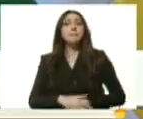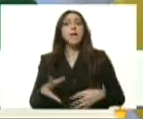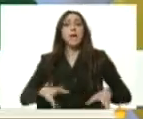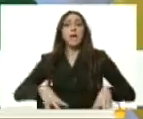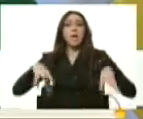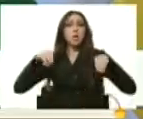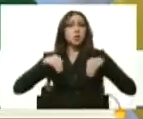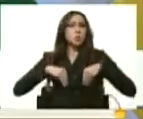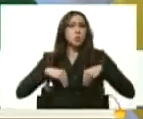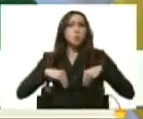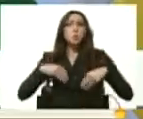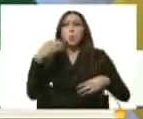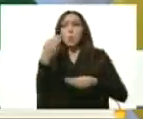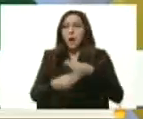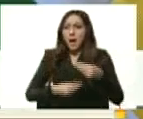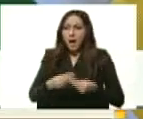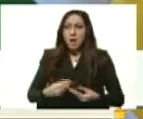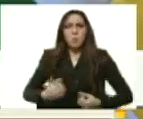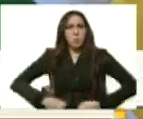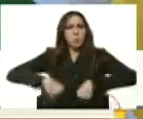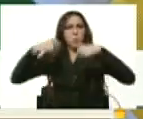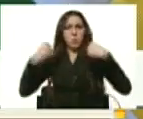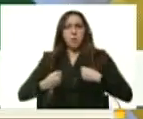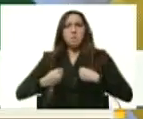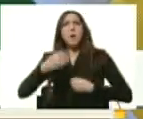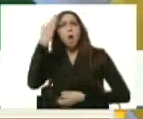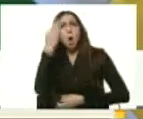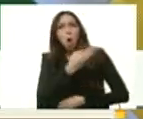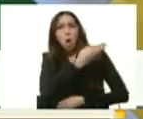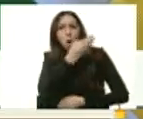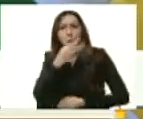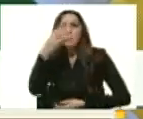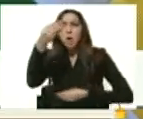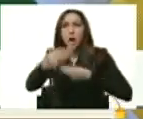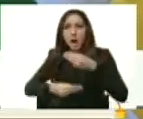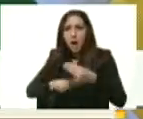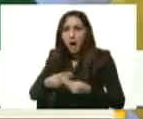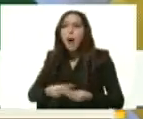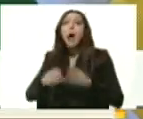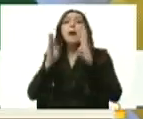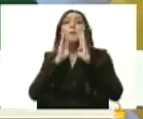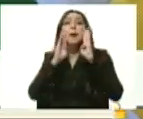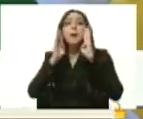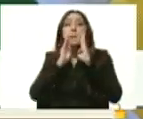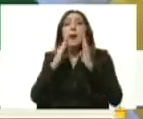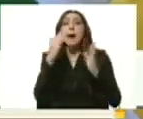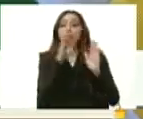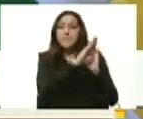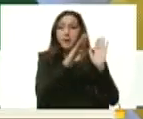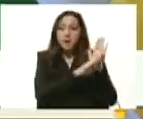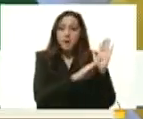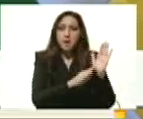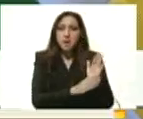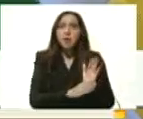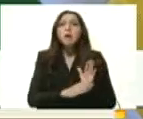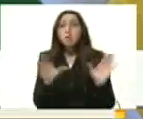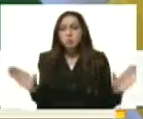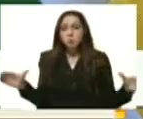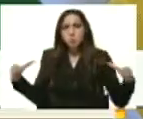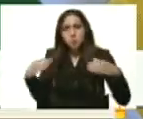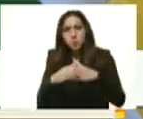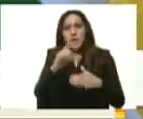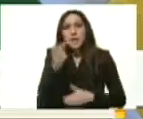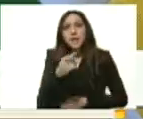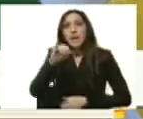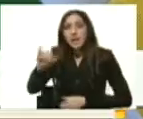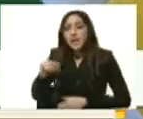asumimos el firme compromiso de implementar las recomendaciones planteadas por el GIEI de acuerdo con